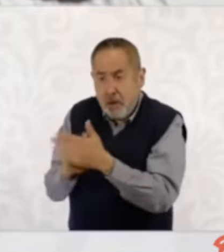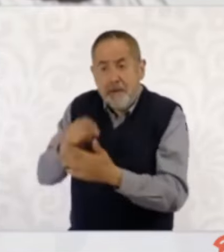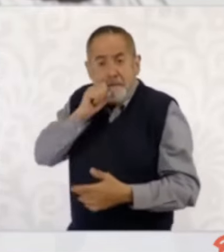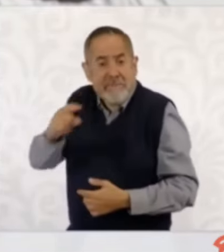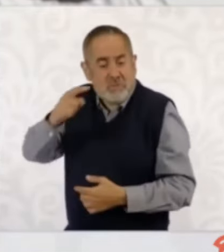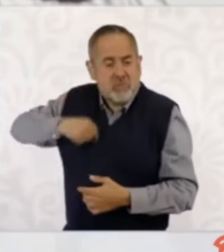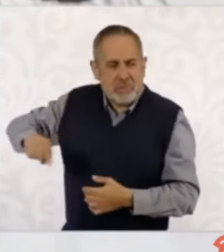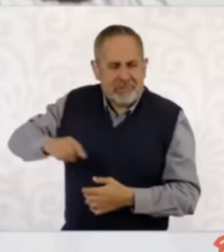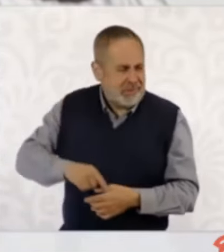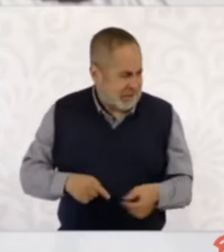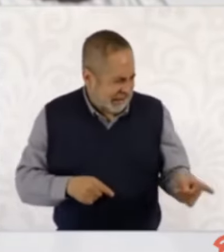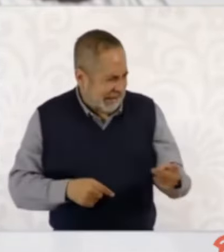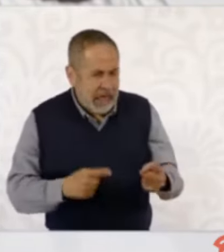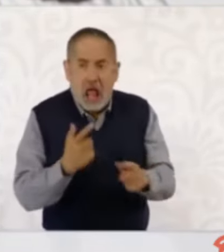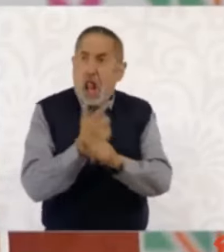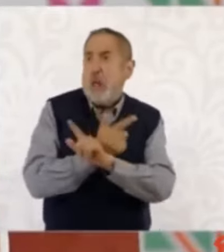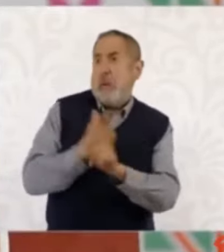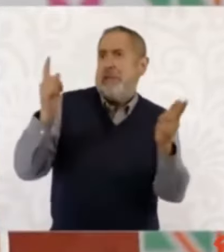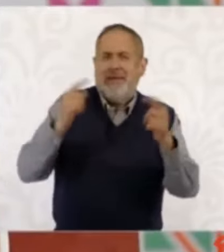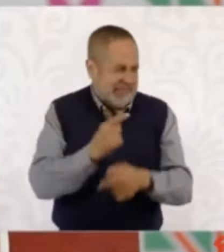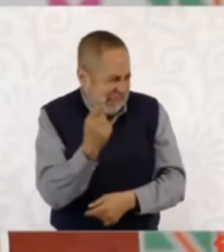Entonces, ¿libertad de qué?